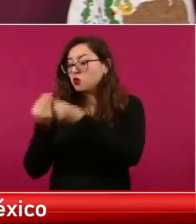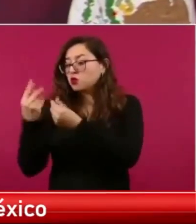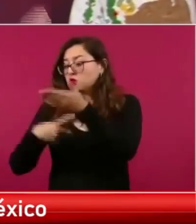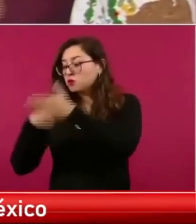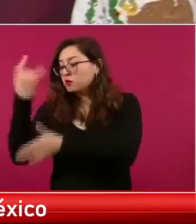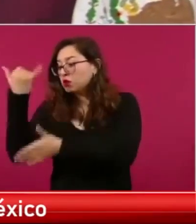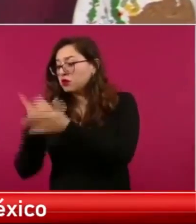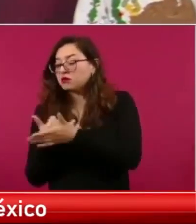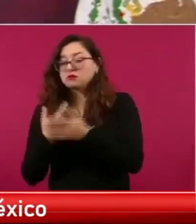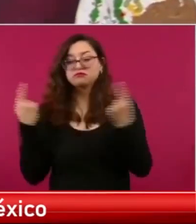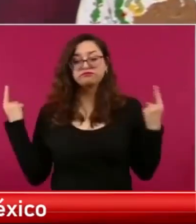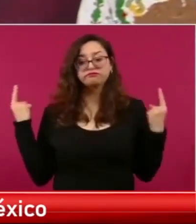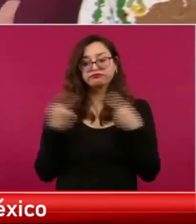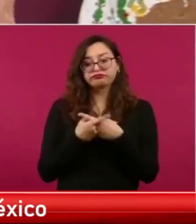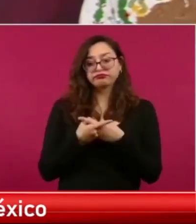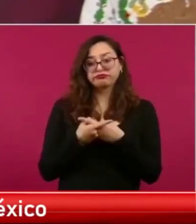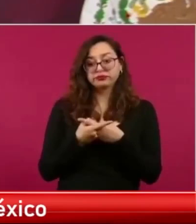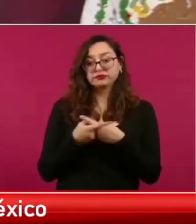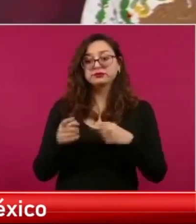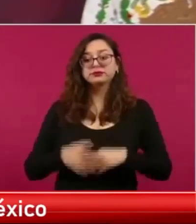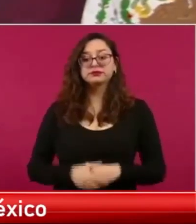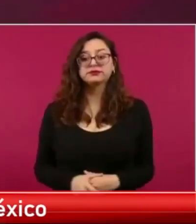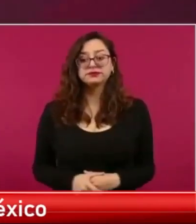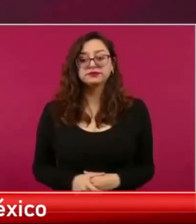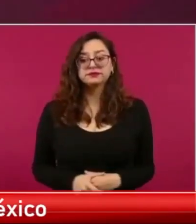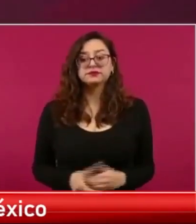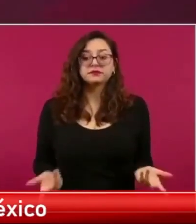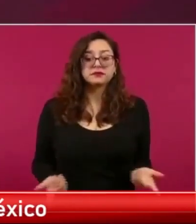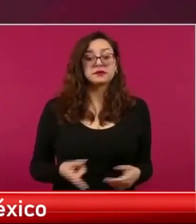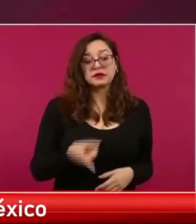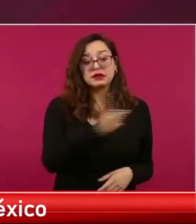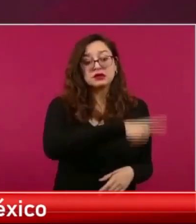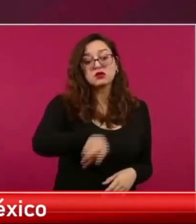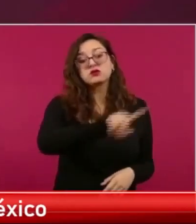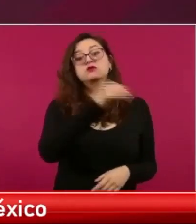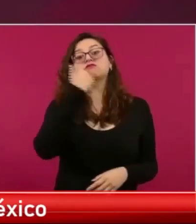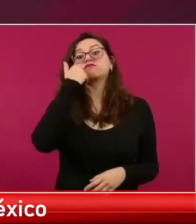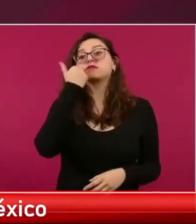Ellos quieren regresar por sus fueros.